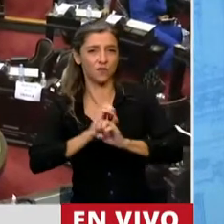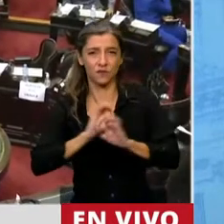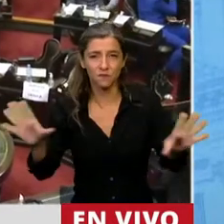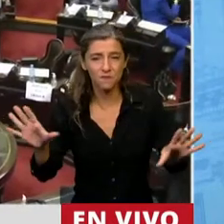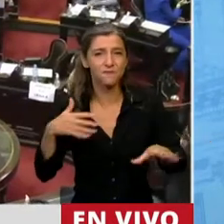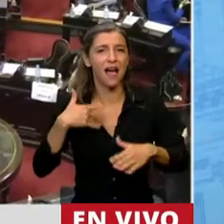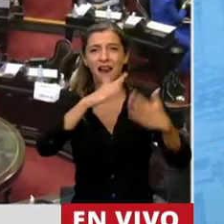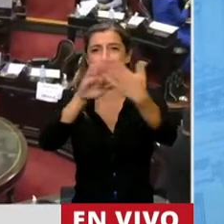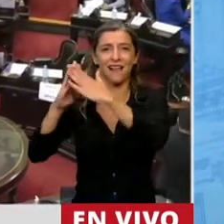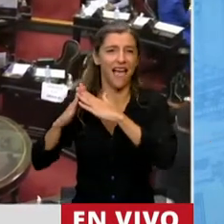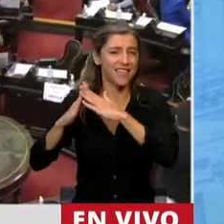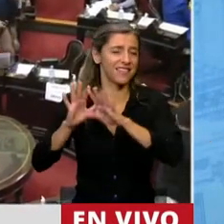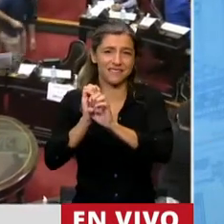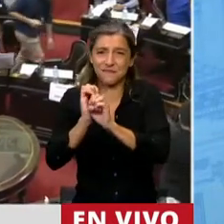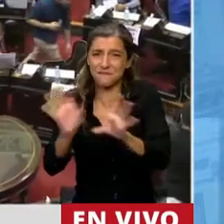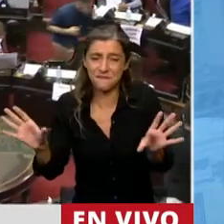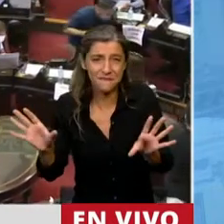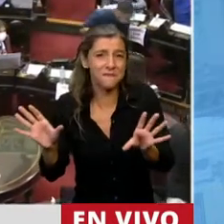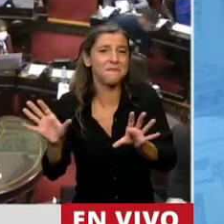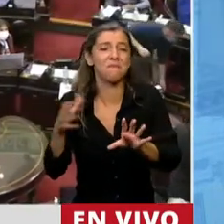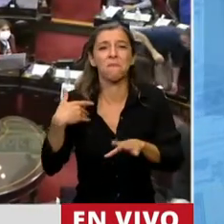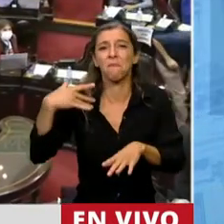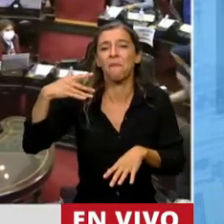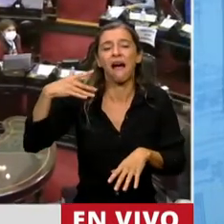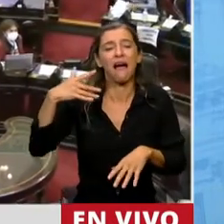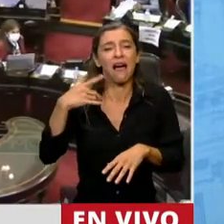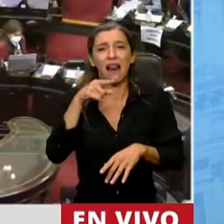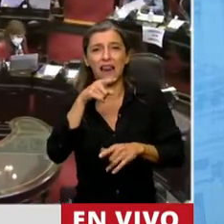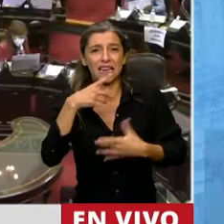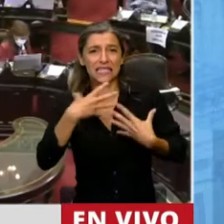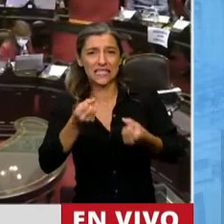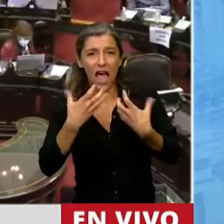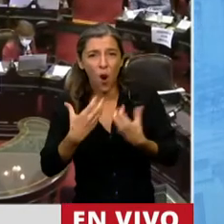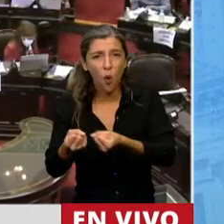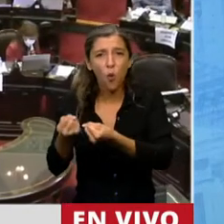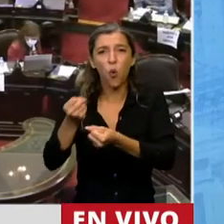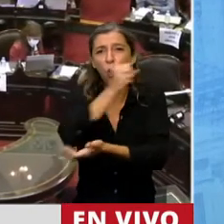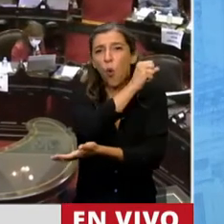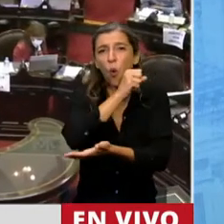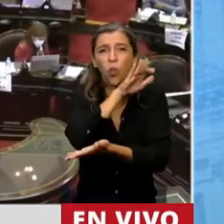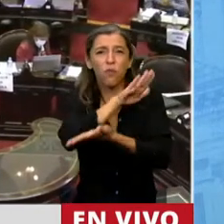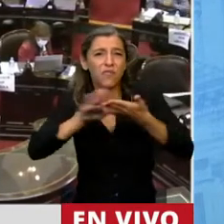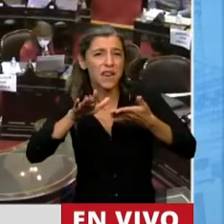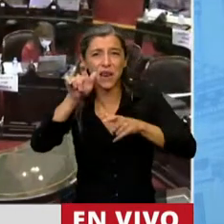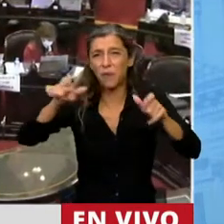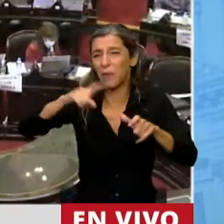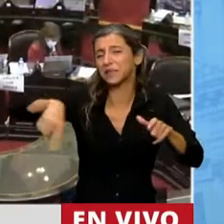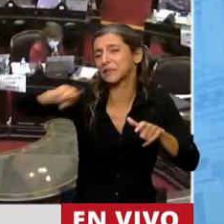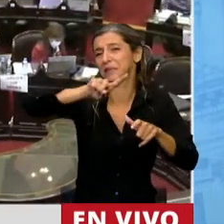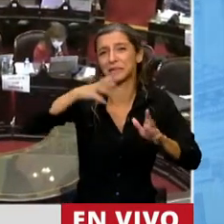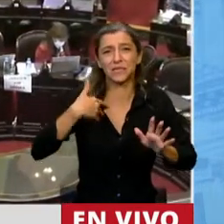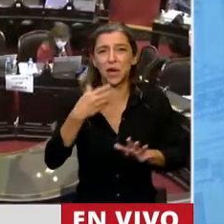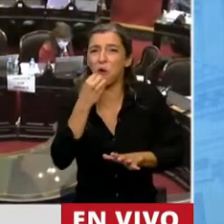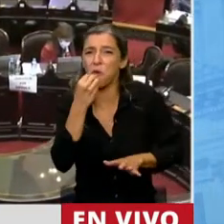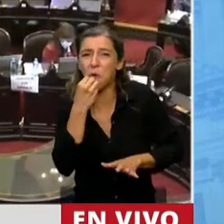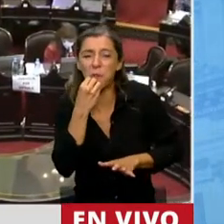de la vivienda, las delicadas condiciones de salud e higiene y la pobre alimentación con